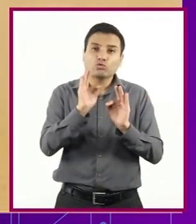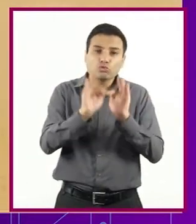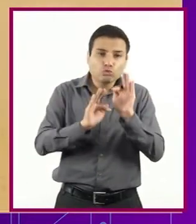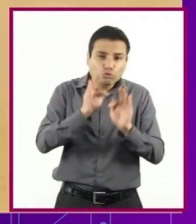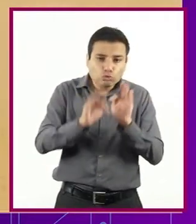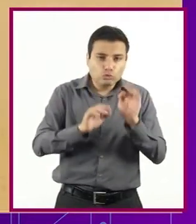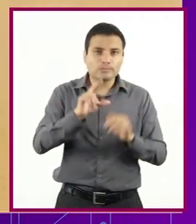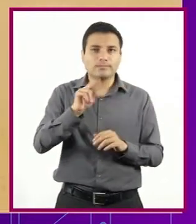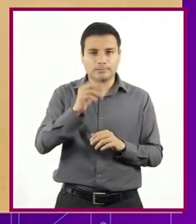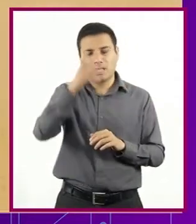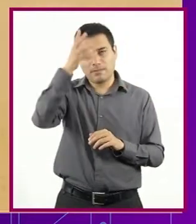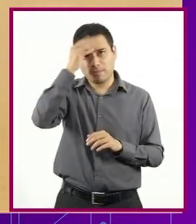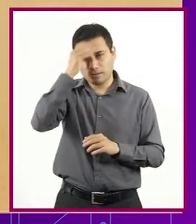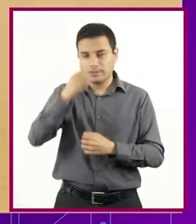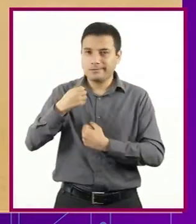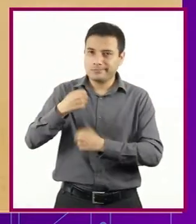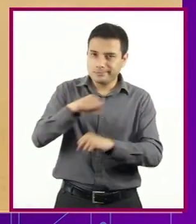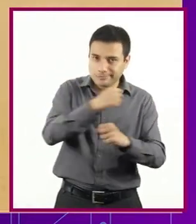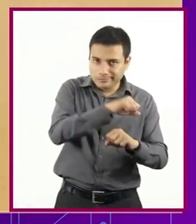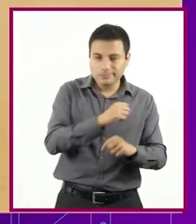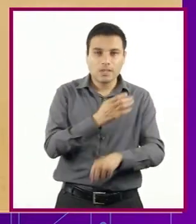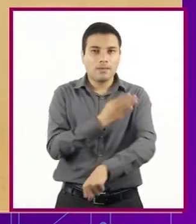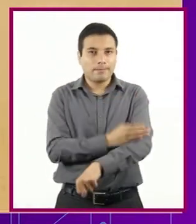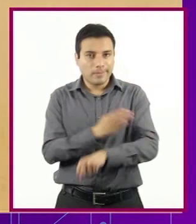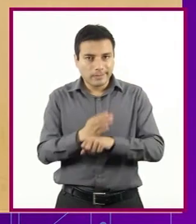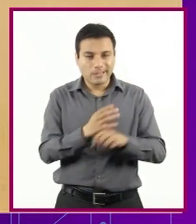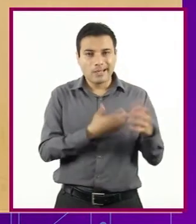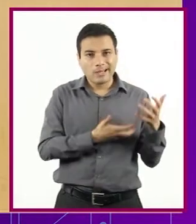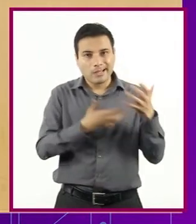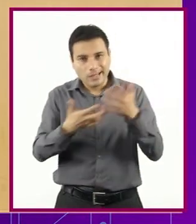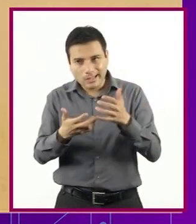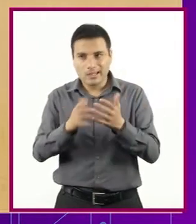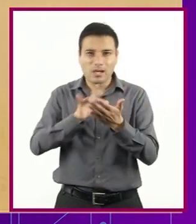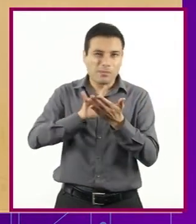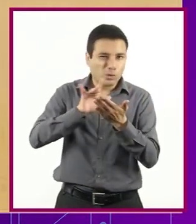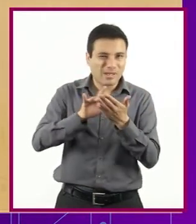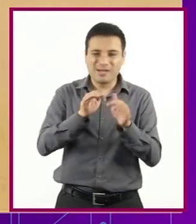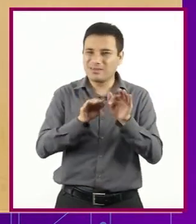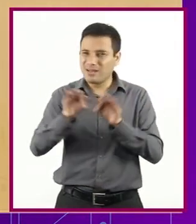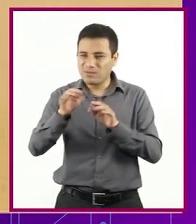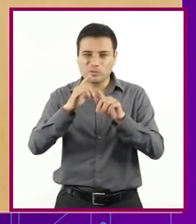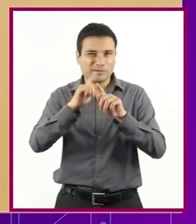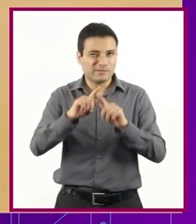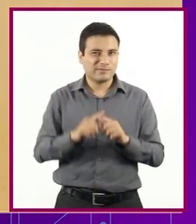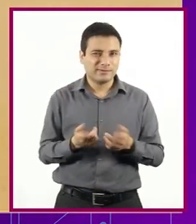debían barrer, acarrear leña, participar en obras públicas y en trabajos de agricultura.